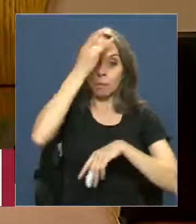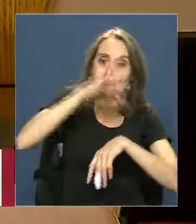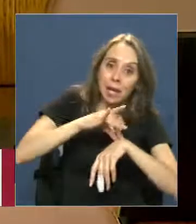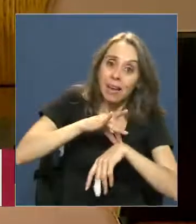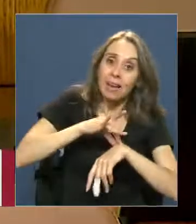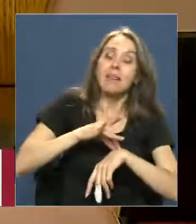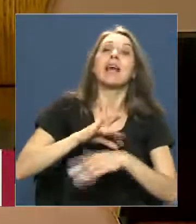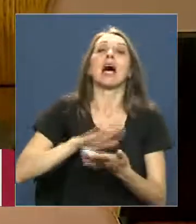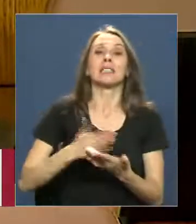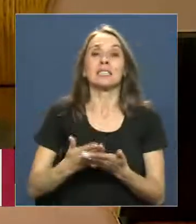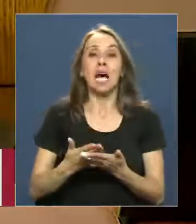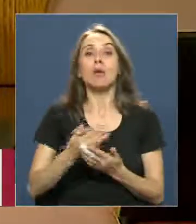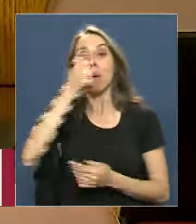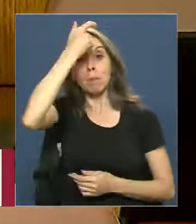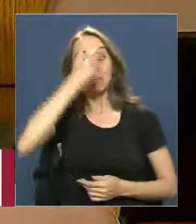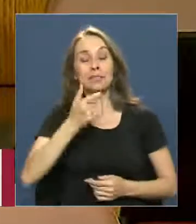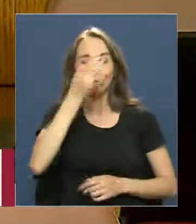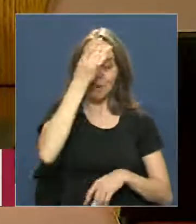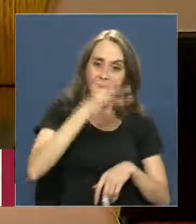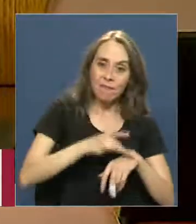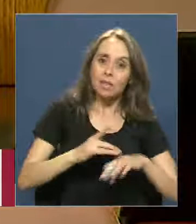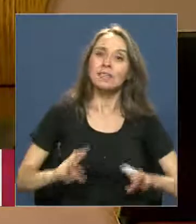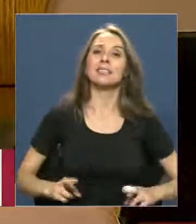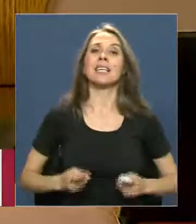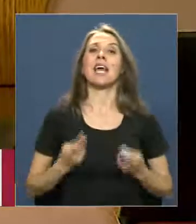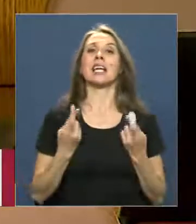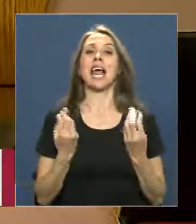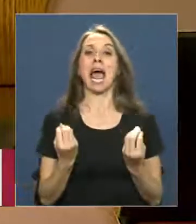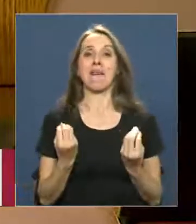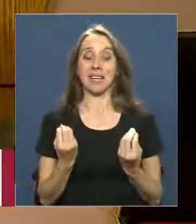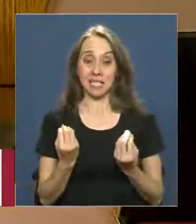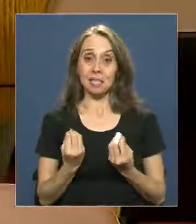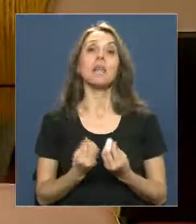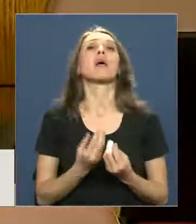y de rehabilitación del individuo. Y también